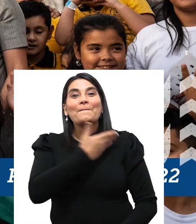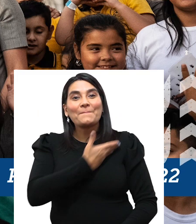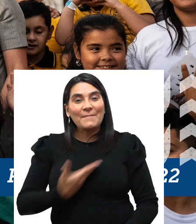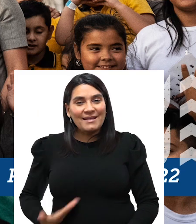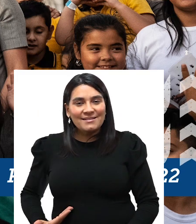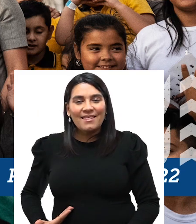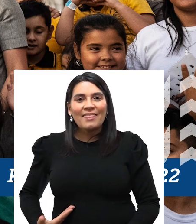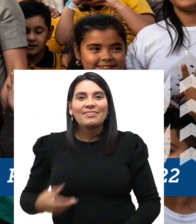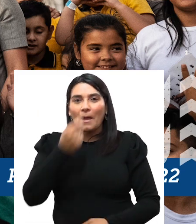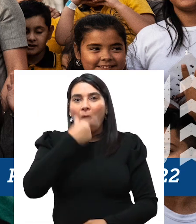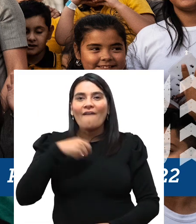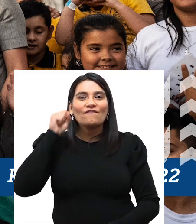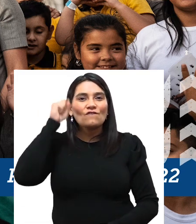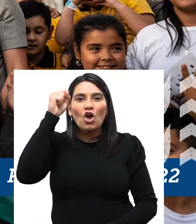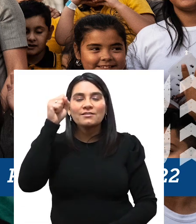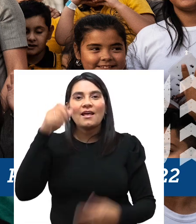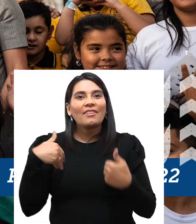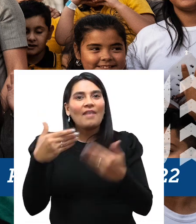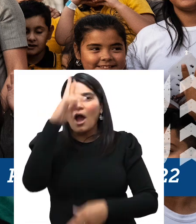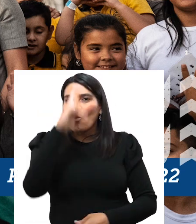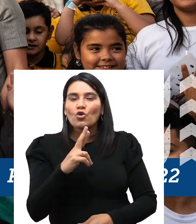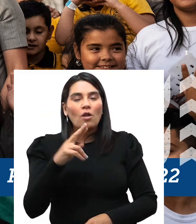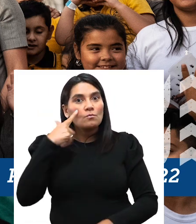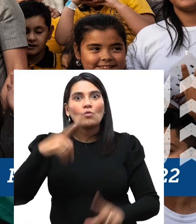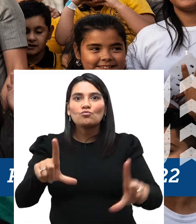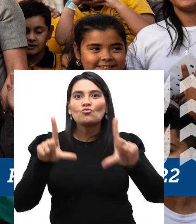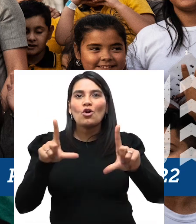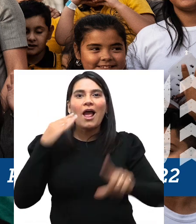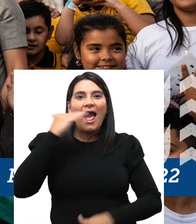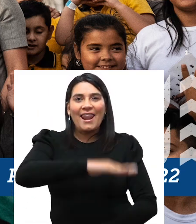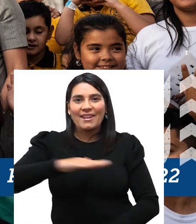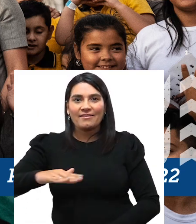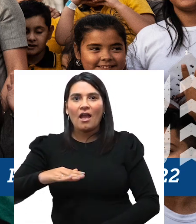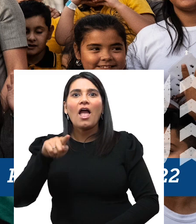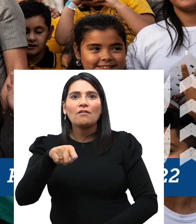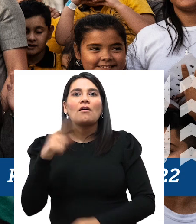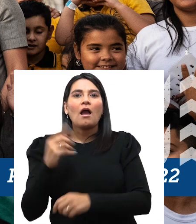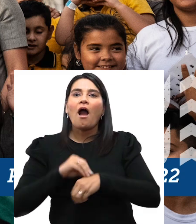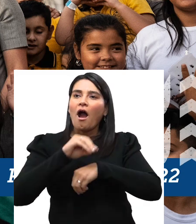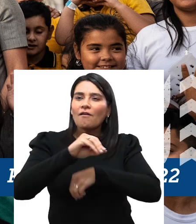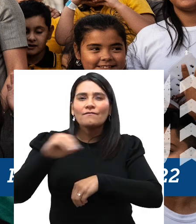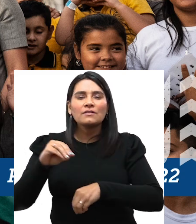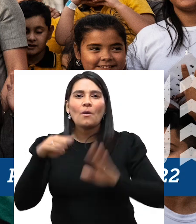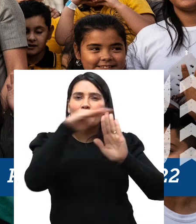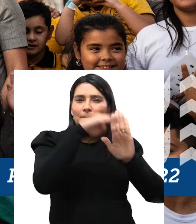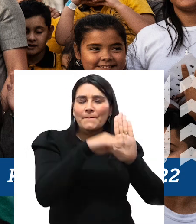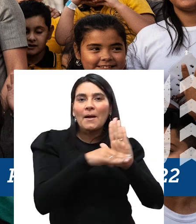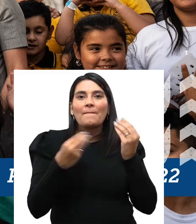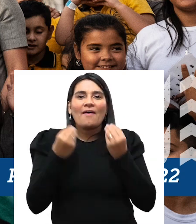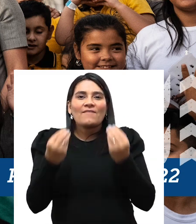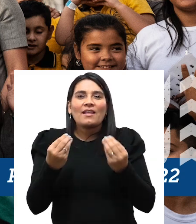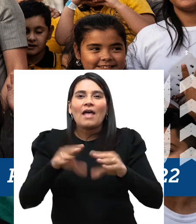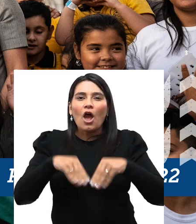Boric otorga un rol protagónico a la niñez, anunciando una serie de medidas que apuntaban a su bienestar integral,